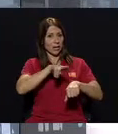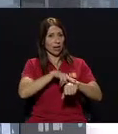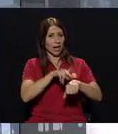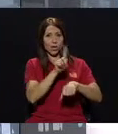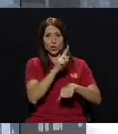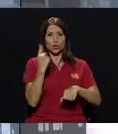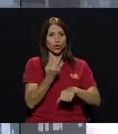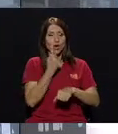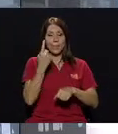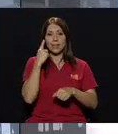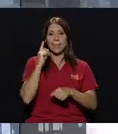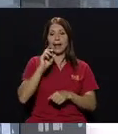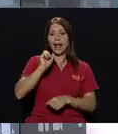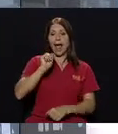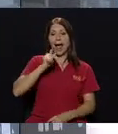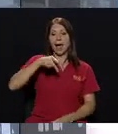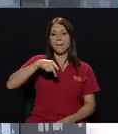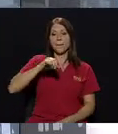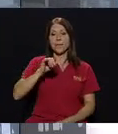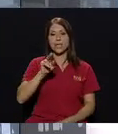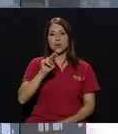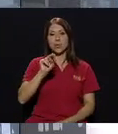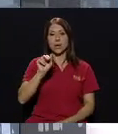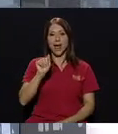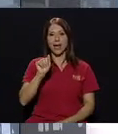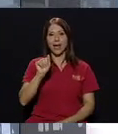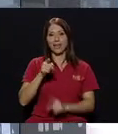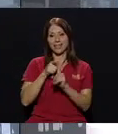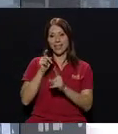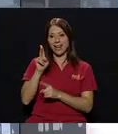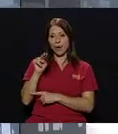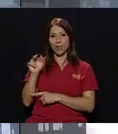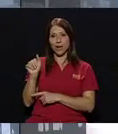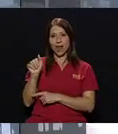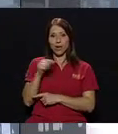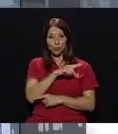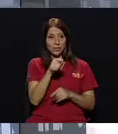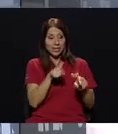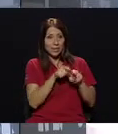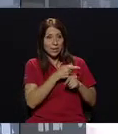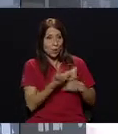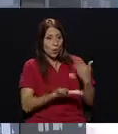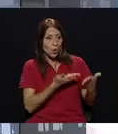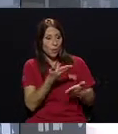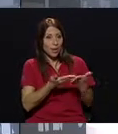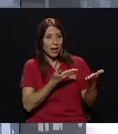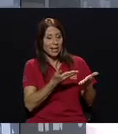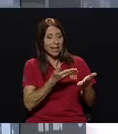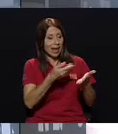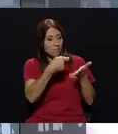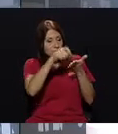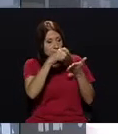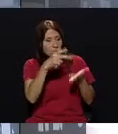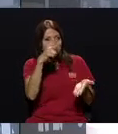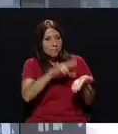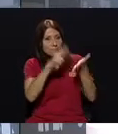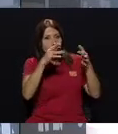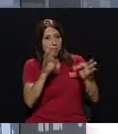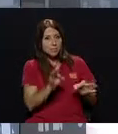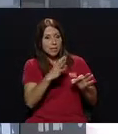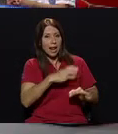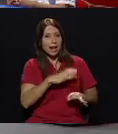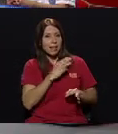no solo es para los productos Apiuna de la UNA, sino que ustedes también de alguna forma colaboran en la certificación de la calidad de las mieles. Sí, digamos,